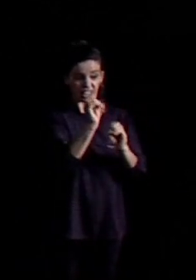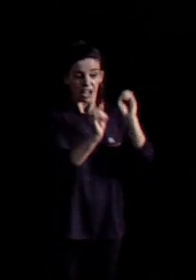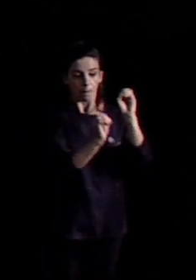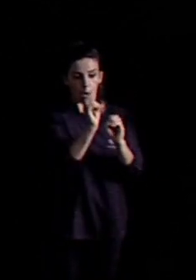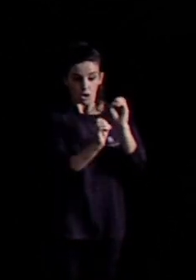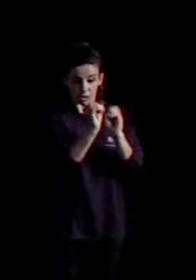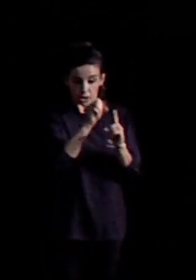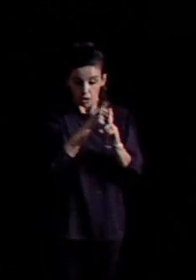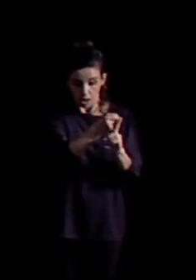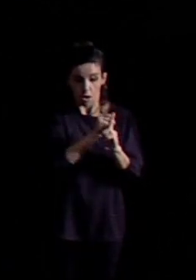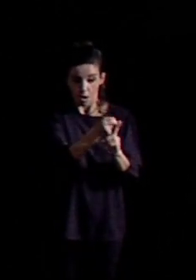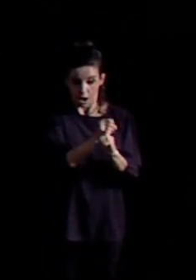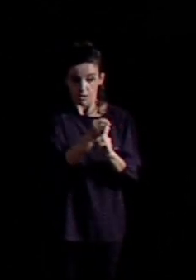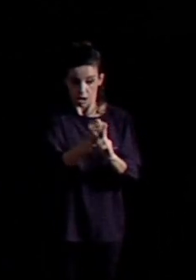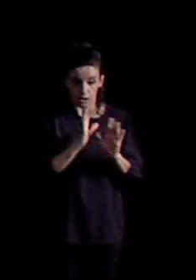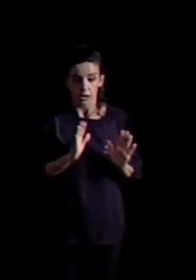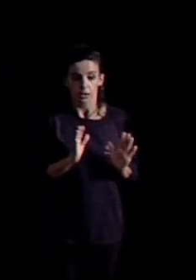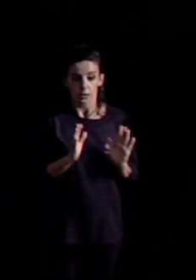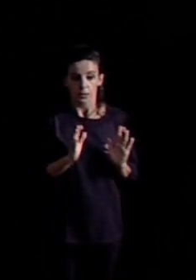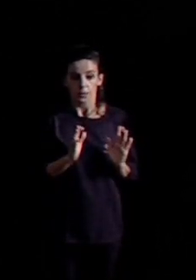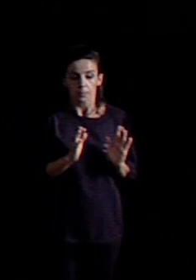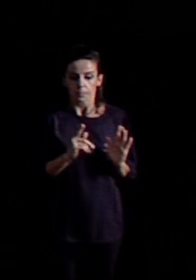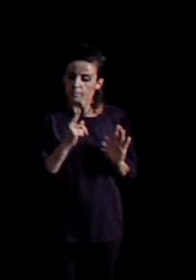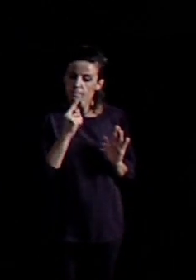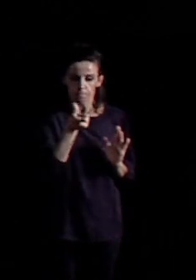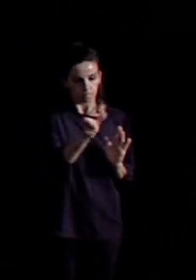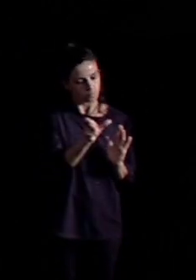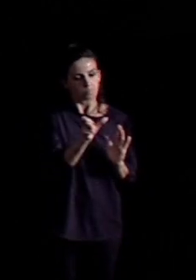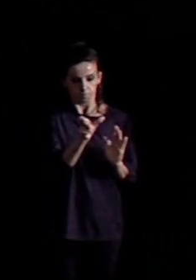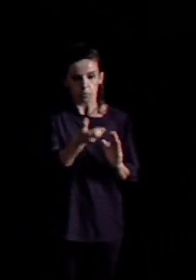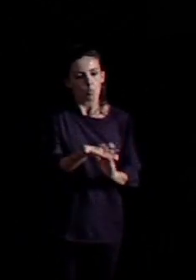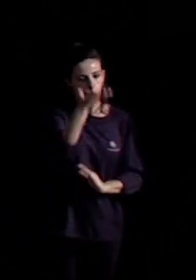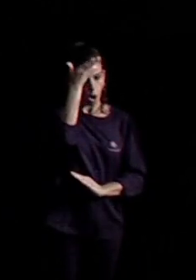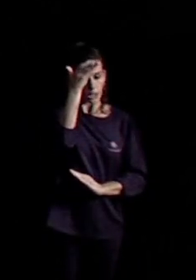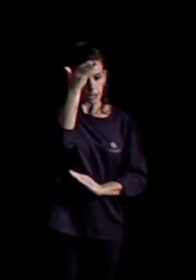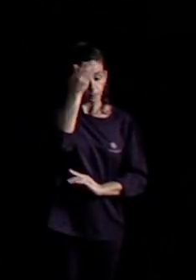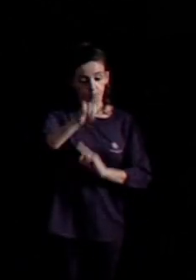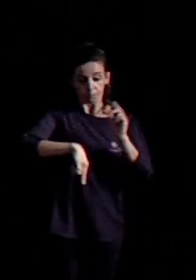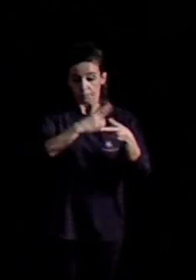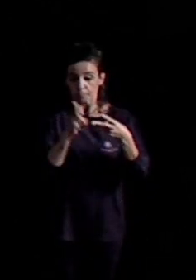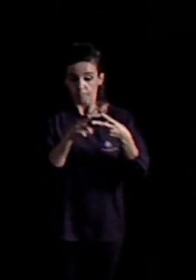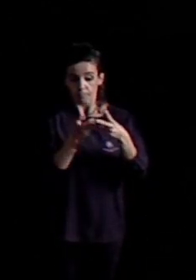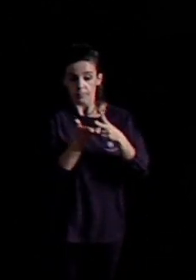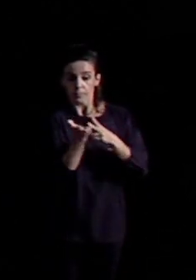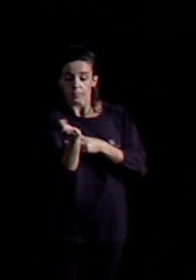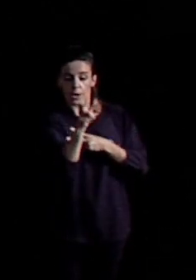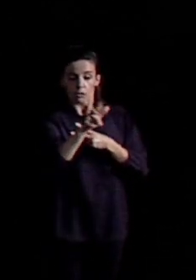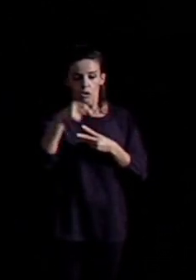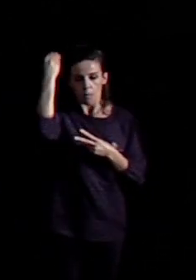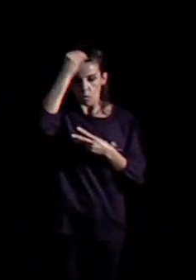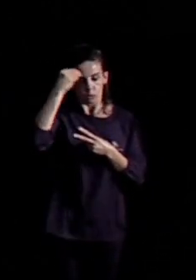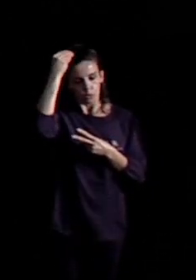un 70% de los ataques. Estamos hablando de una cifra muy alta. Y después a las personas musulmanas en